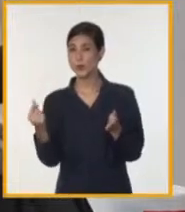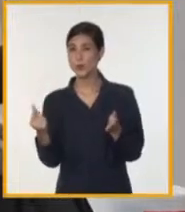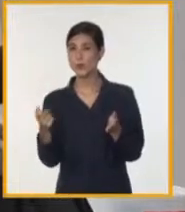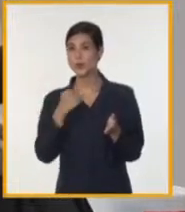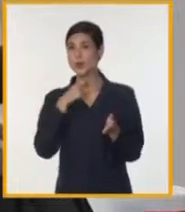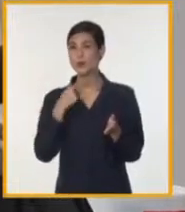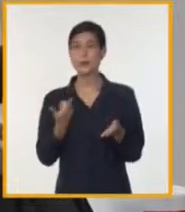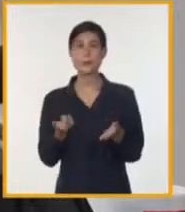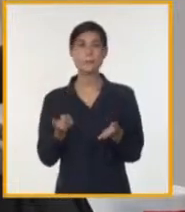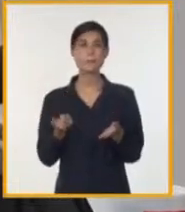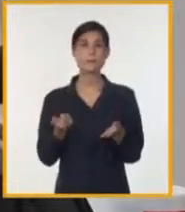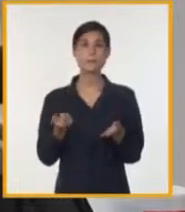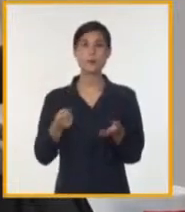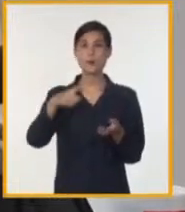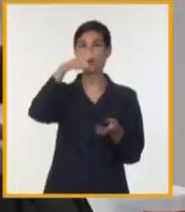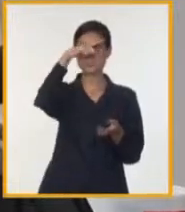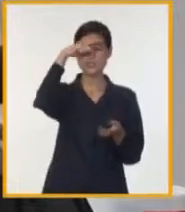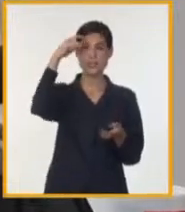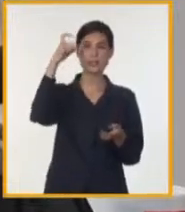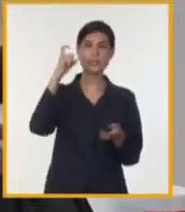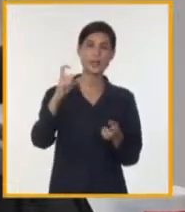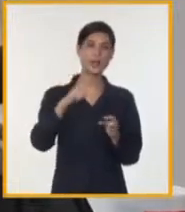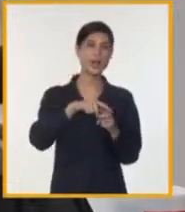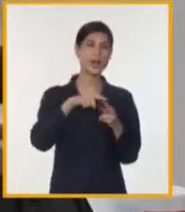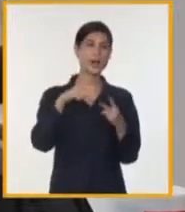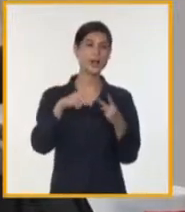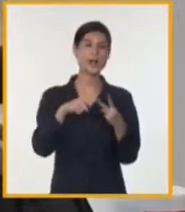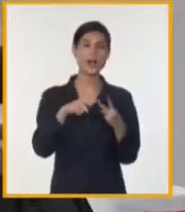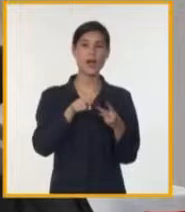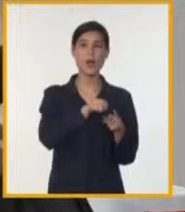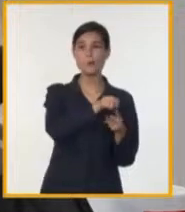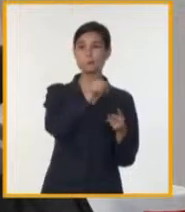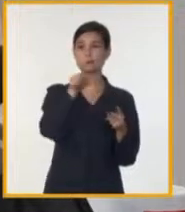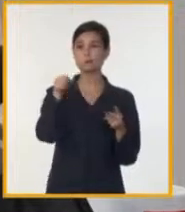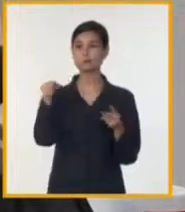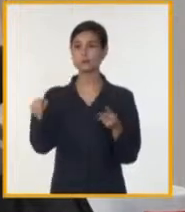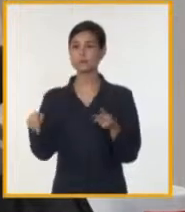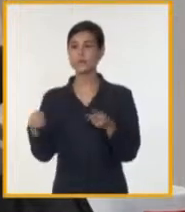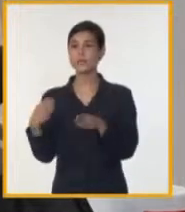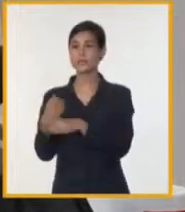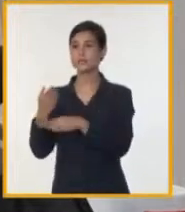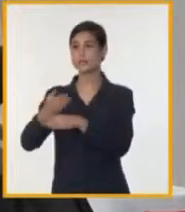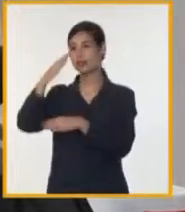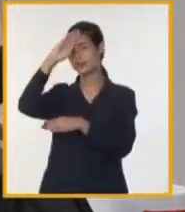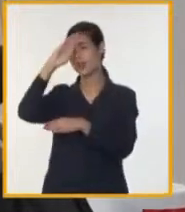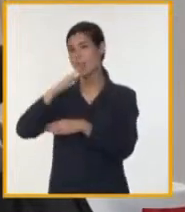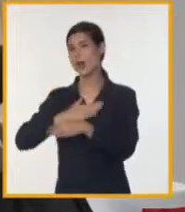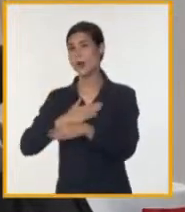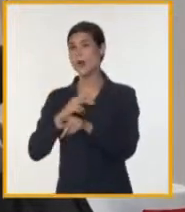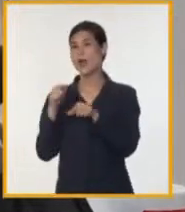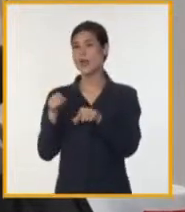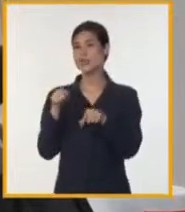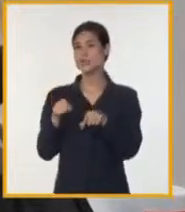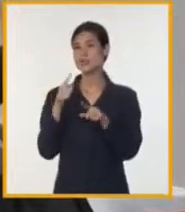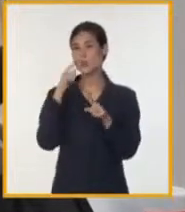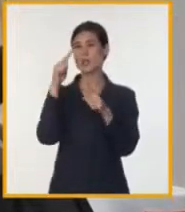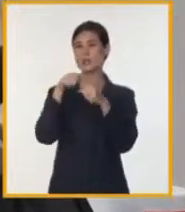Santiago, por ejemplo. Sí, Santa Clara, Santiago, o podemos decir Santiago, Manzanillo. Ajá. Une Manzanillo con Santiago de